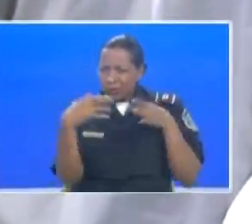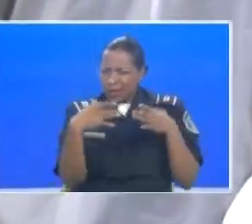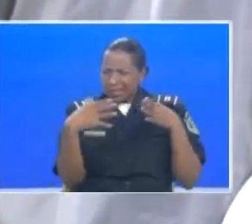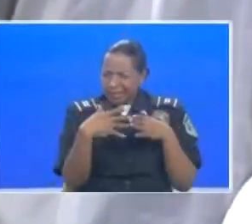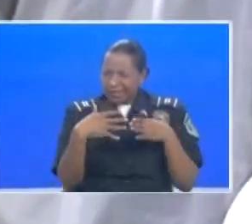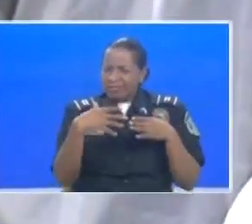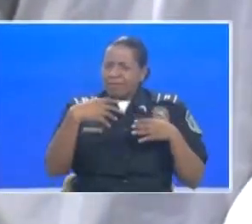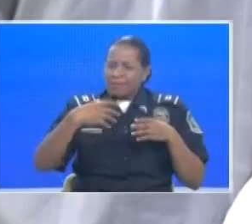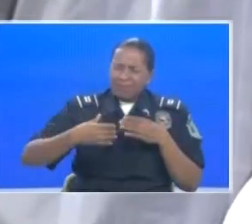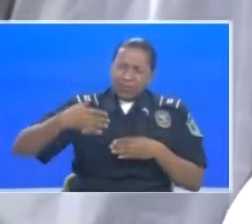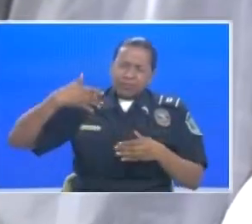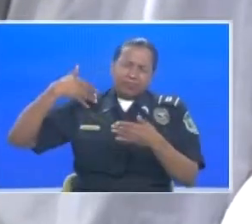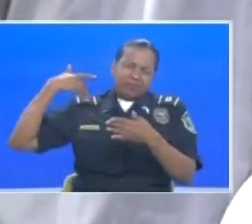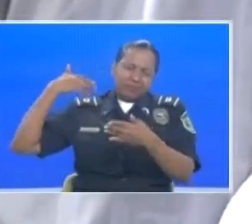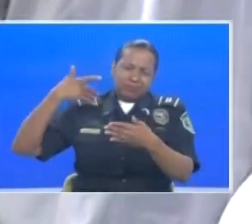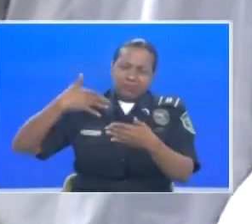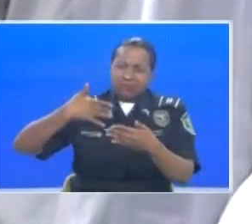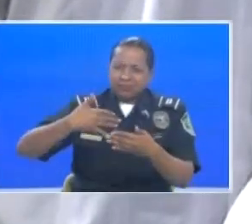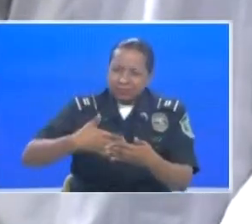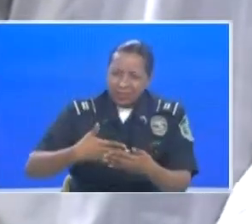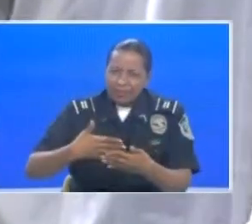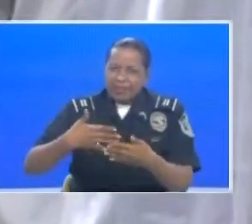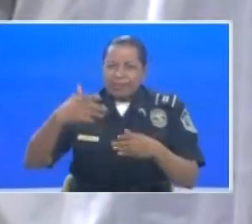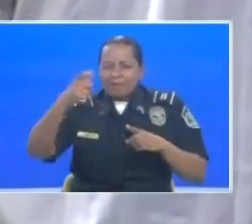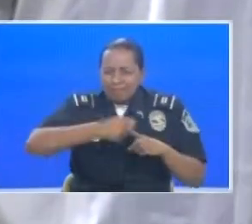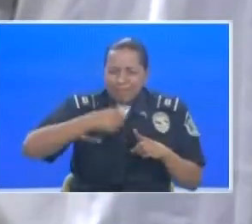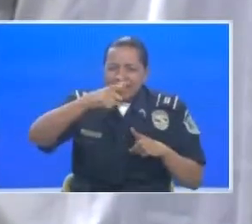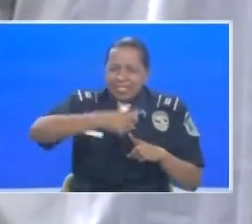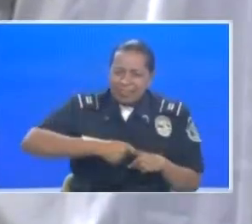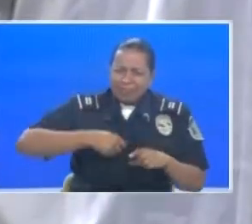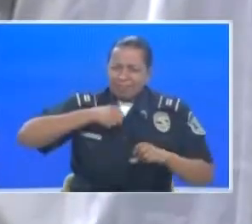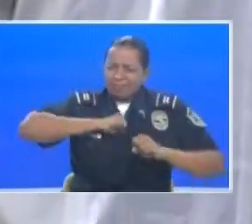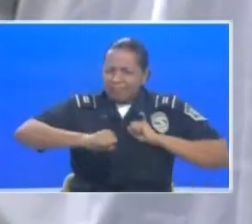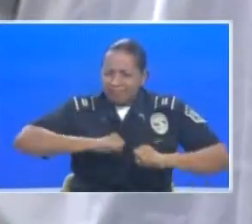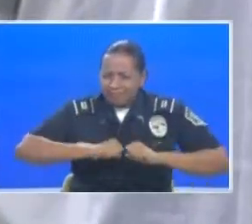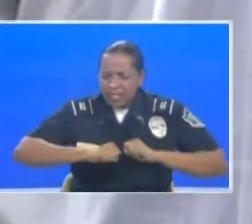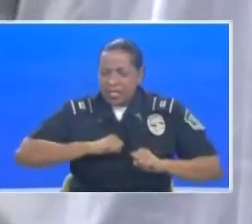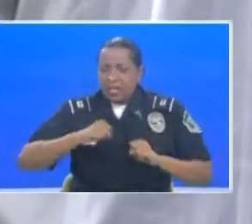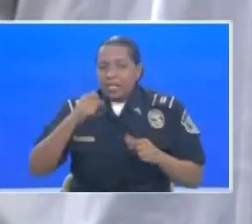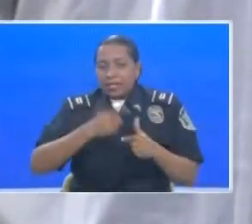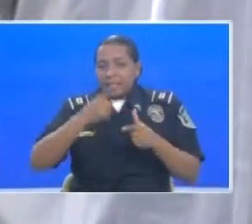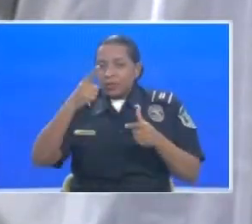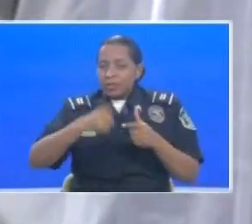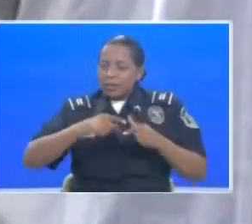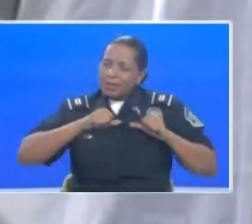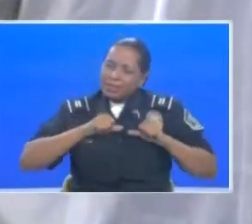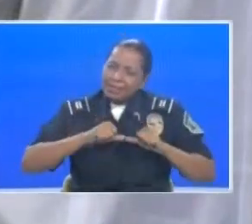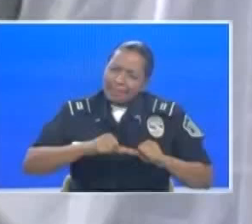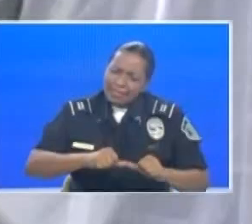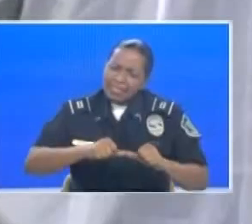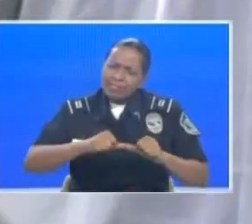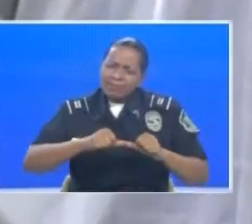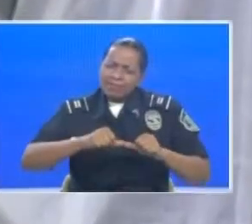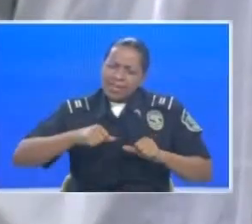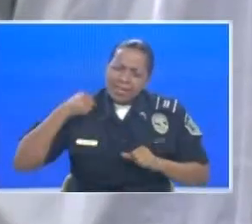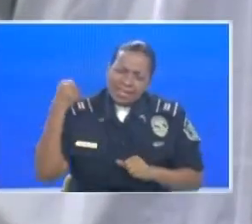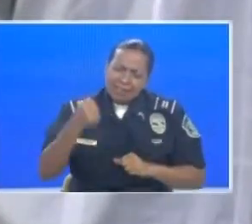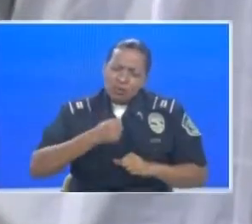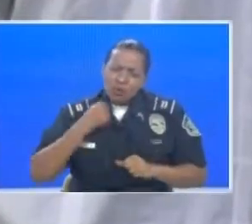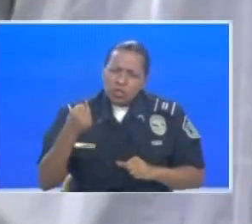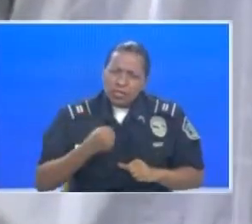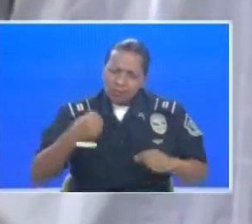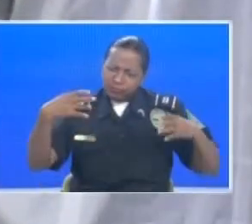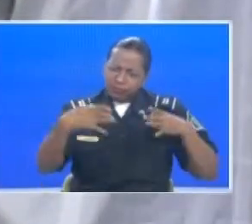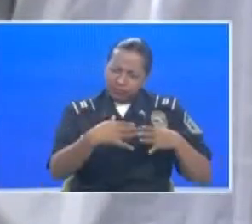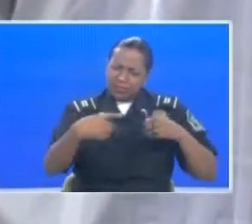durar. No va a durar meses. Muchos meses, una guerra donde el